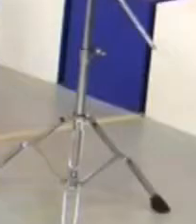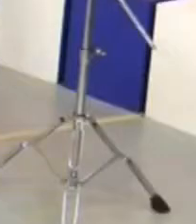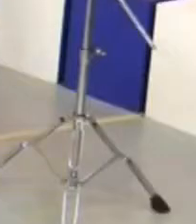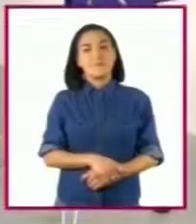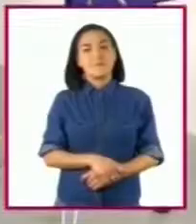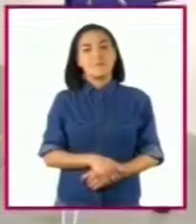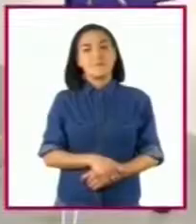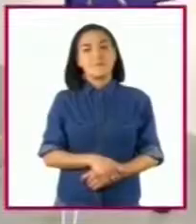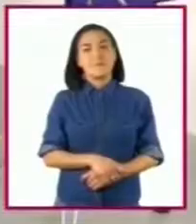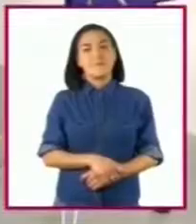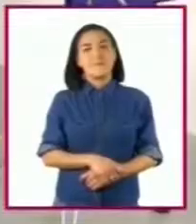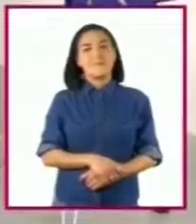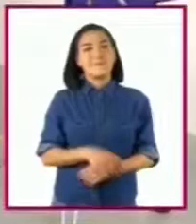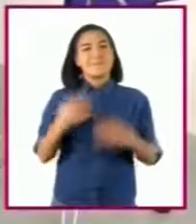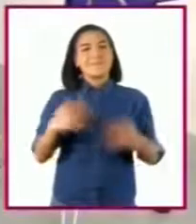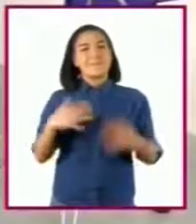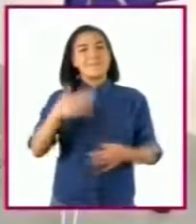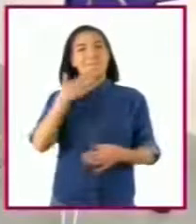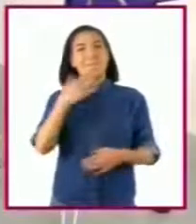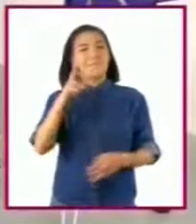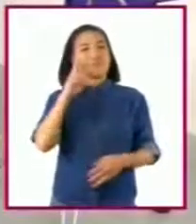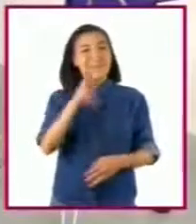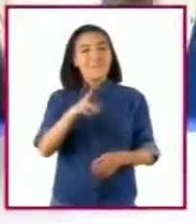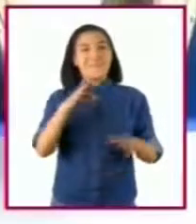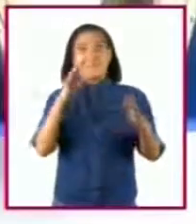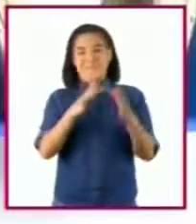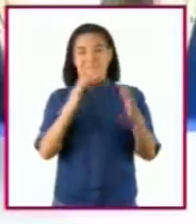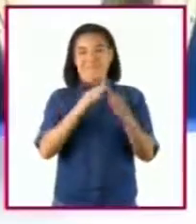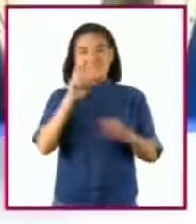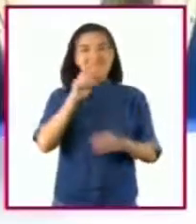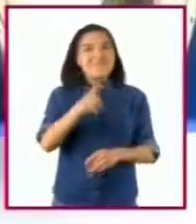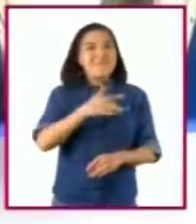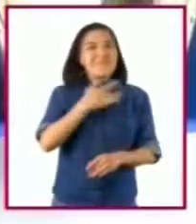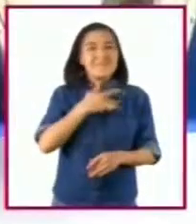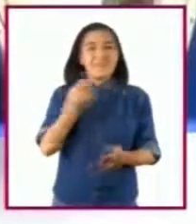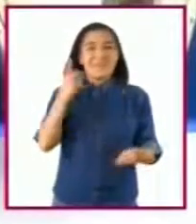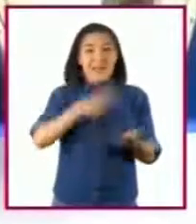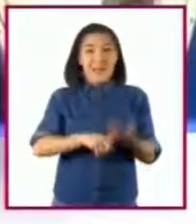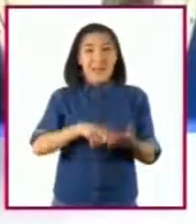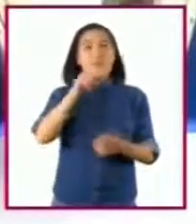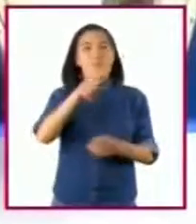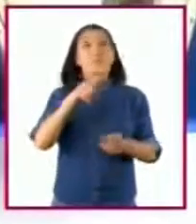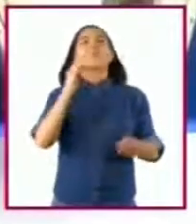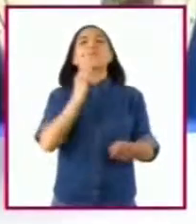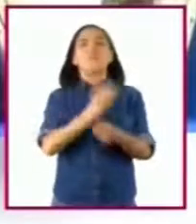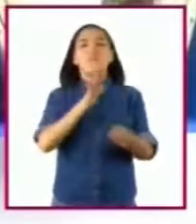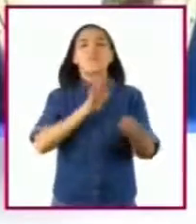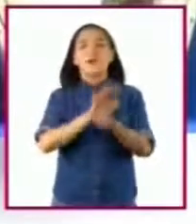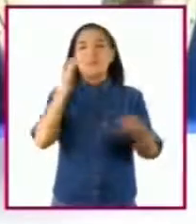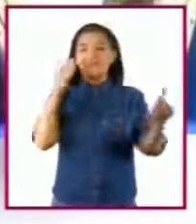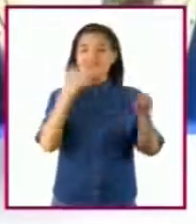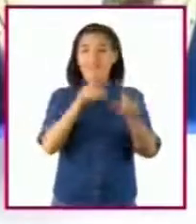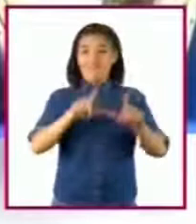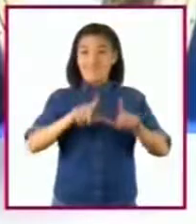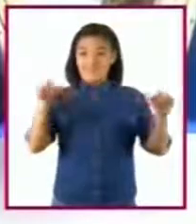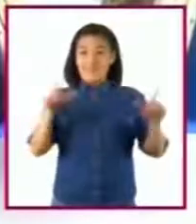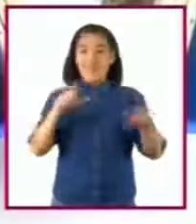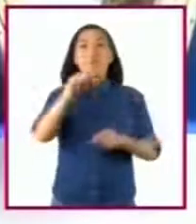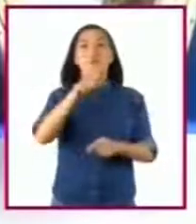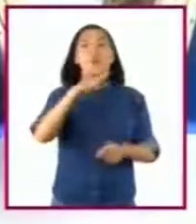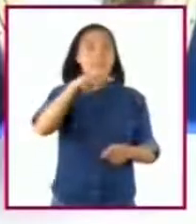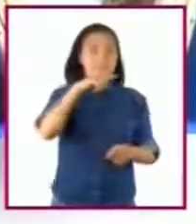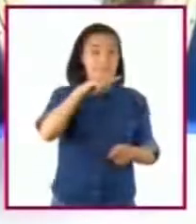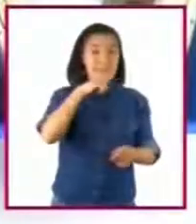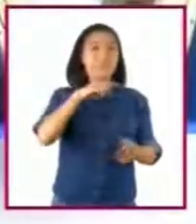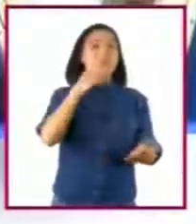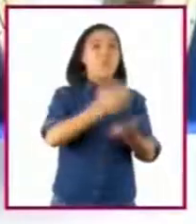¡Estuvo increíble, maestra! ¿Ustedes qué sintieron en casa? Prepárense para el reto de hoy. ¿Están listos? Con lápiz y cuaderno